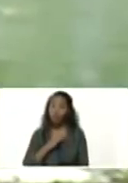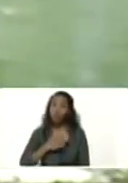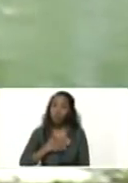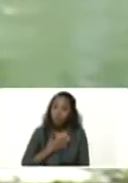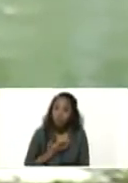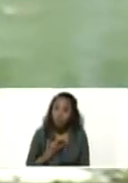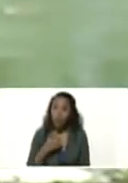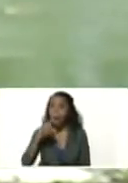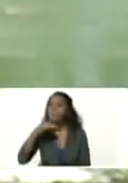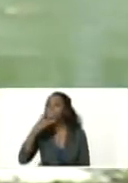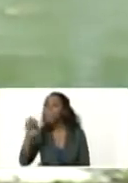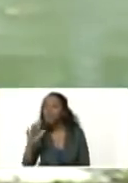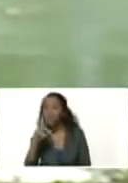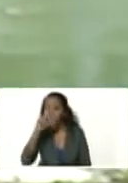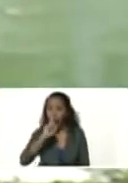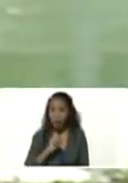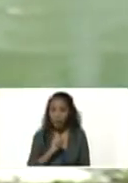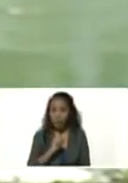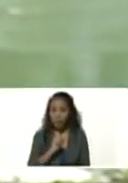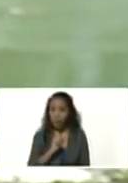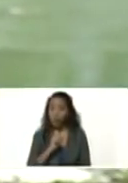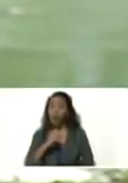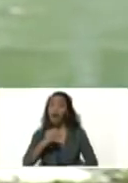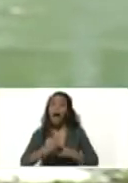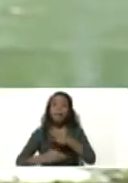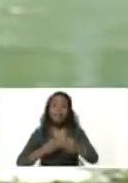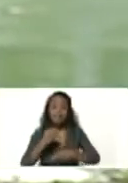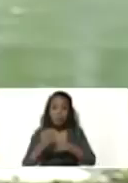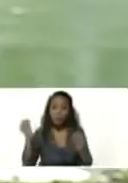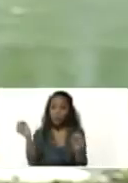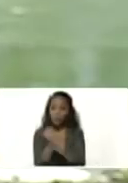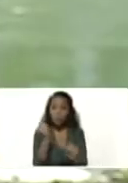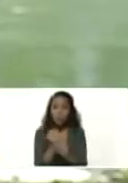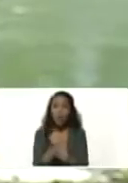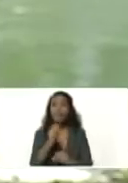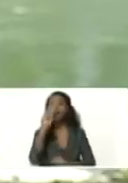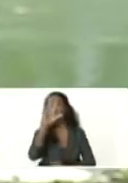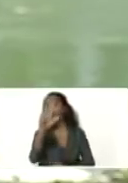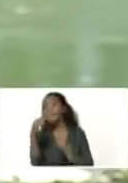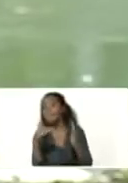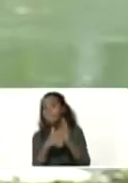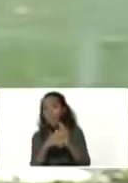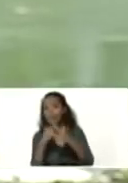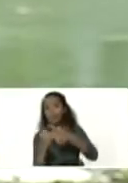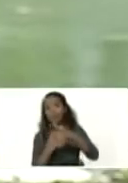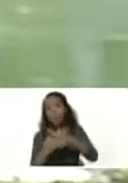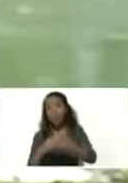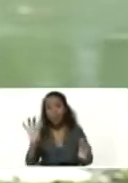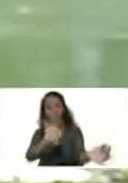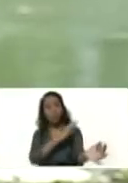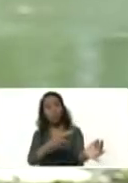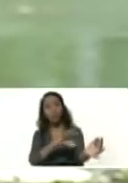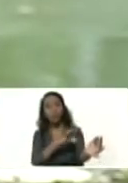para el próximo año, podamos gestionar por lo menos 3.000 instrumentos musicales,